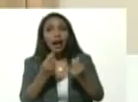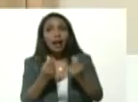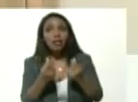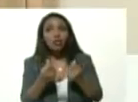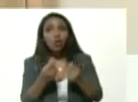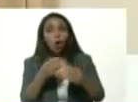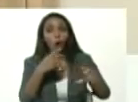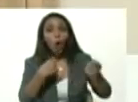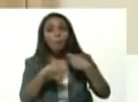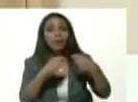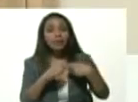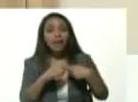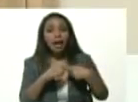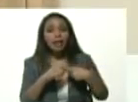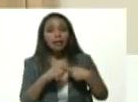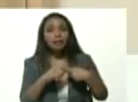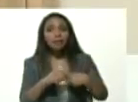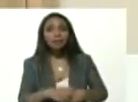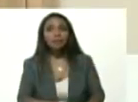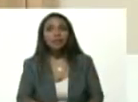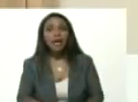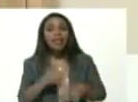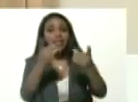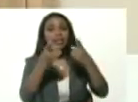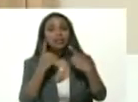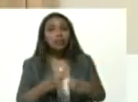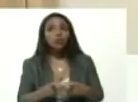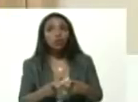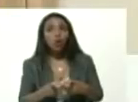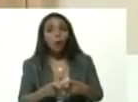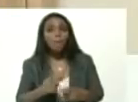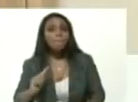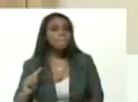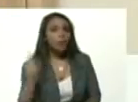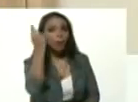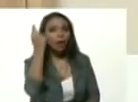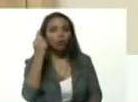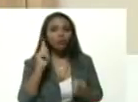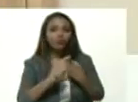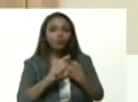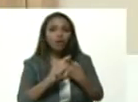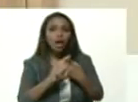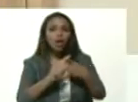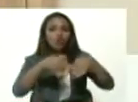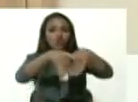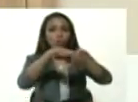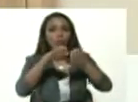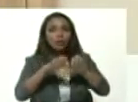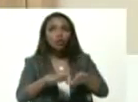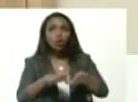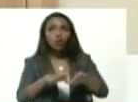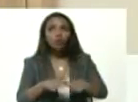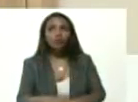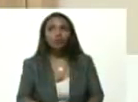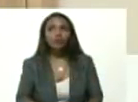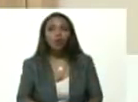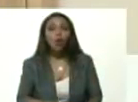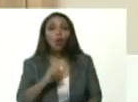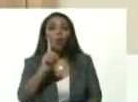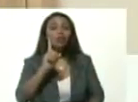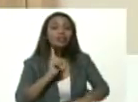UVCC, siendo las mismas decisiones. Primero, la suspensión por